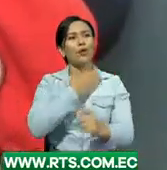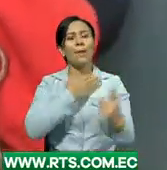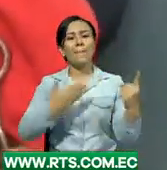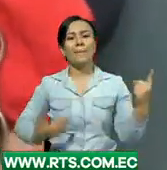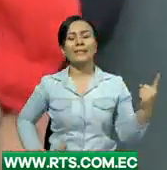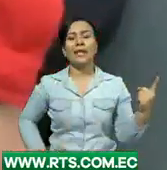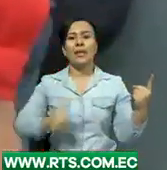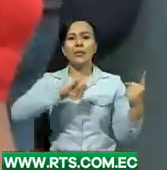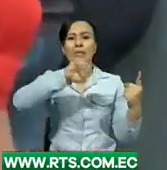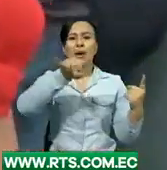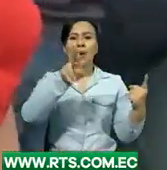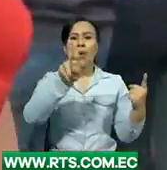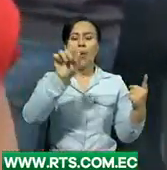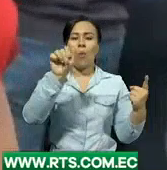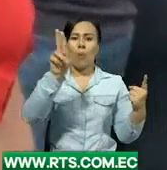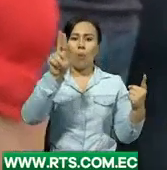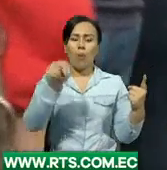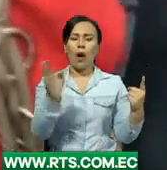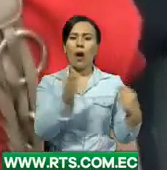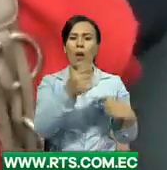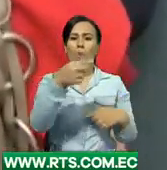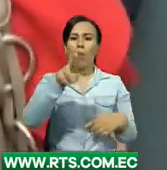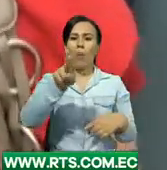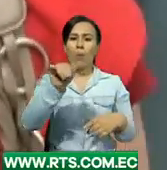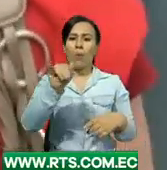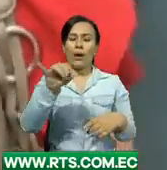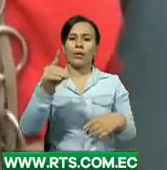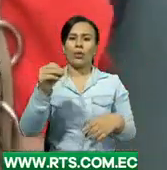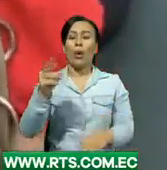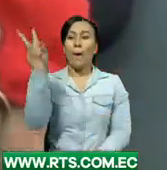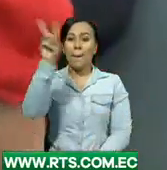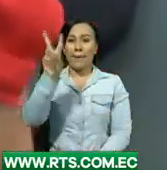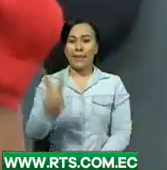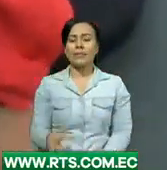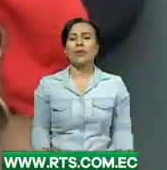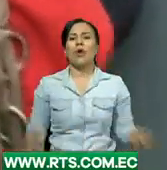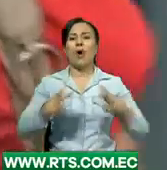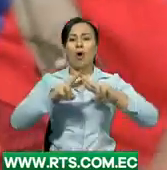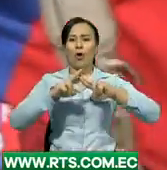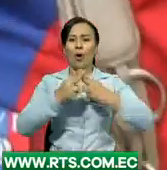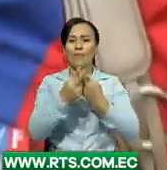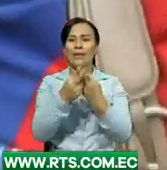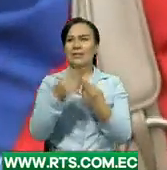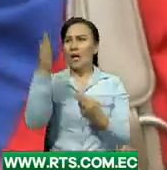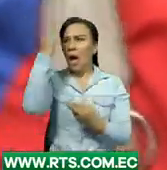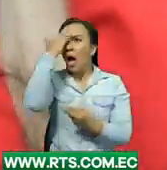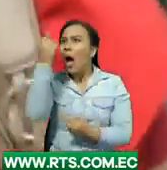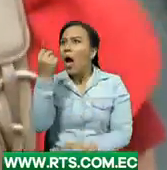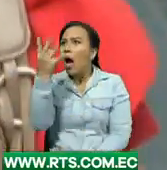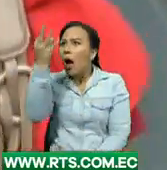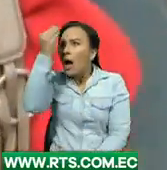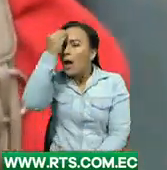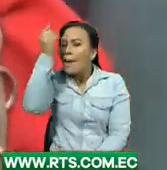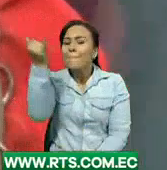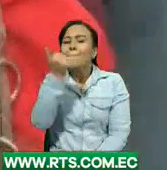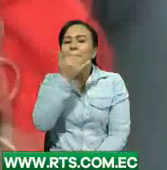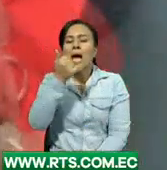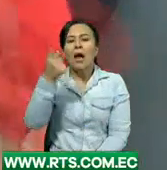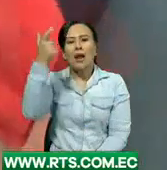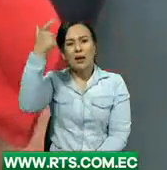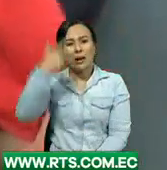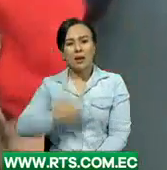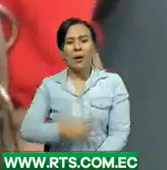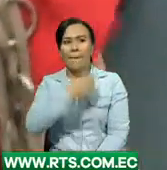Guaidó. Hoy nace una nueva Venezuela, hoy Venezuela se comienza a restituir la democracia y la libertad en nuestra nación. O